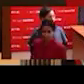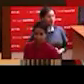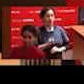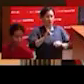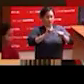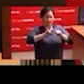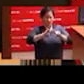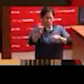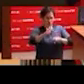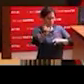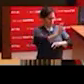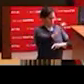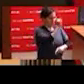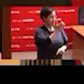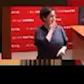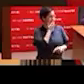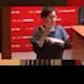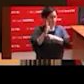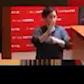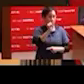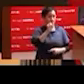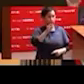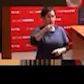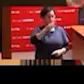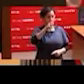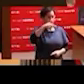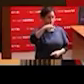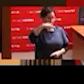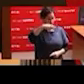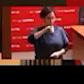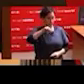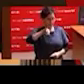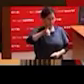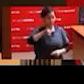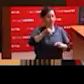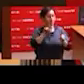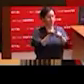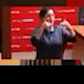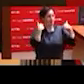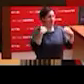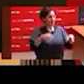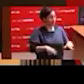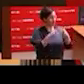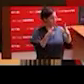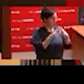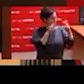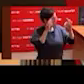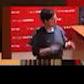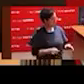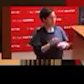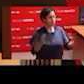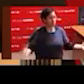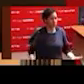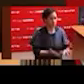modelos por supuesto hemos visto el caso de cap gemini como empresa socialmente responsable que lo que está haciendo es impulsar la